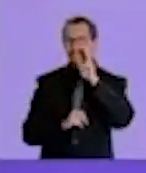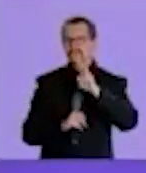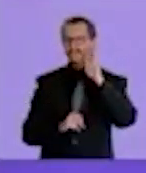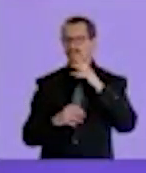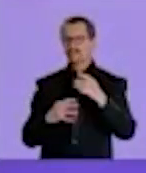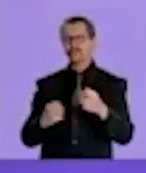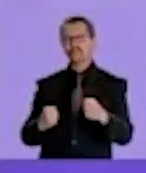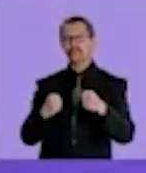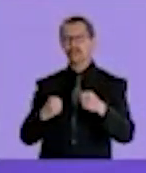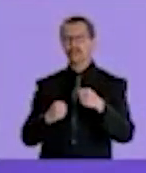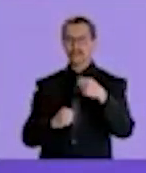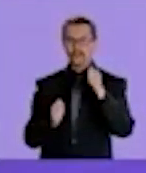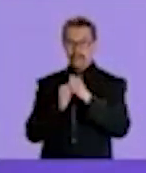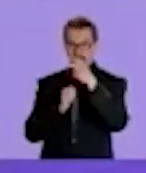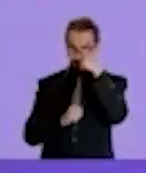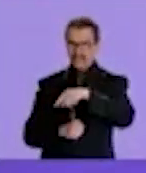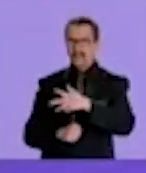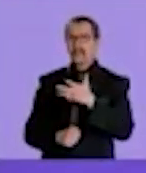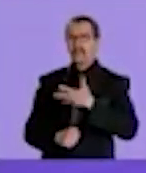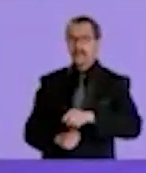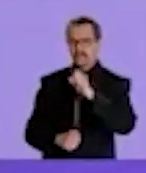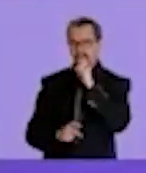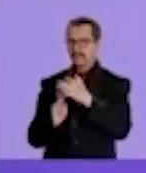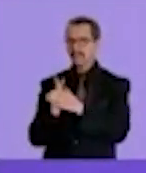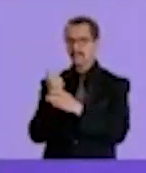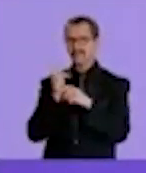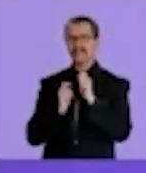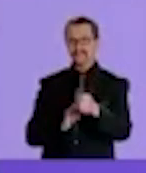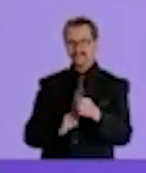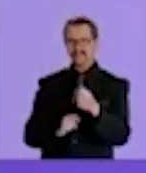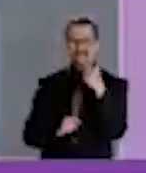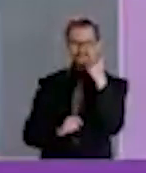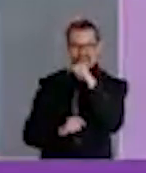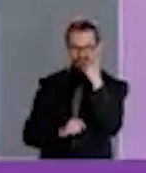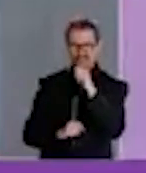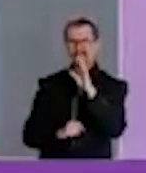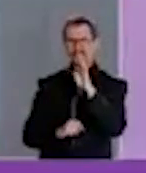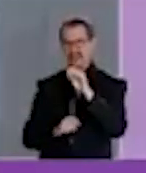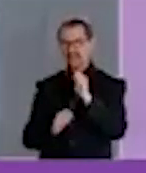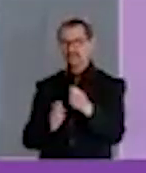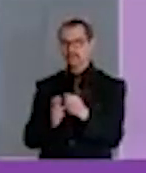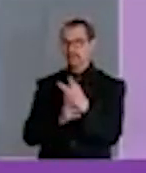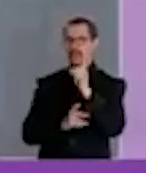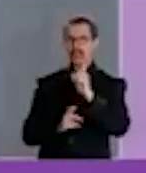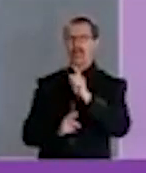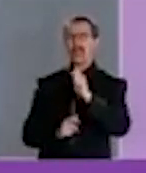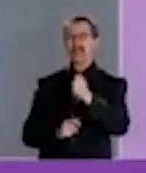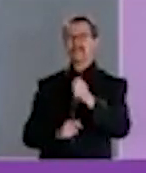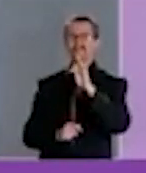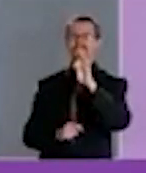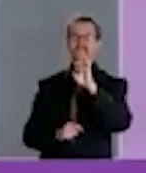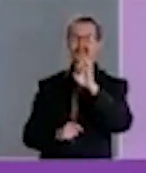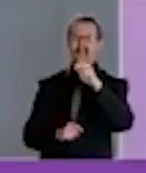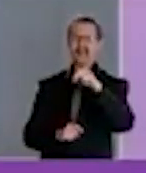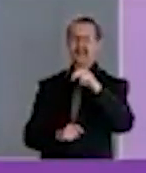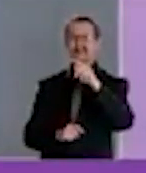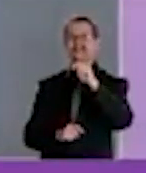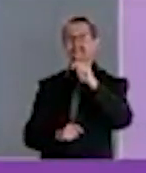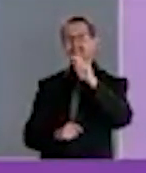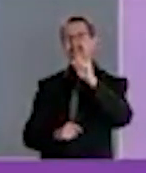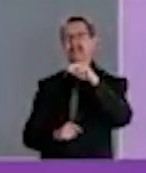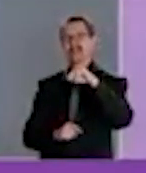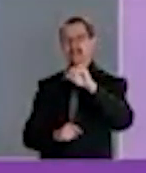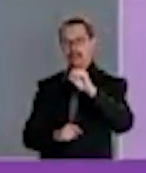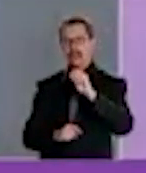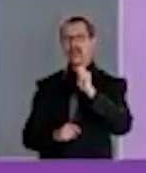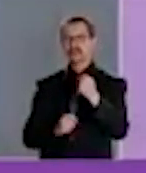la producción de heroína el tráfico de fentanilo que es una droga enormemente adictiva y rentable dígame una medida de nuevo